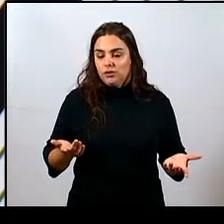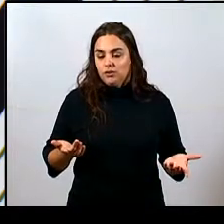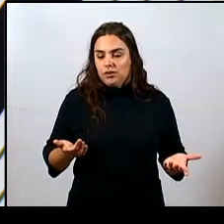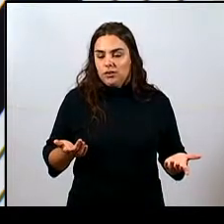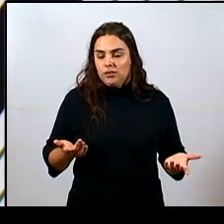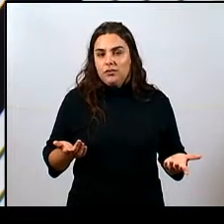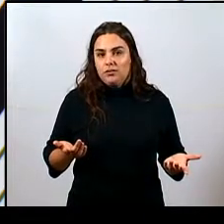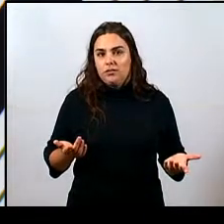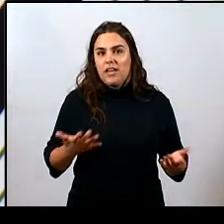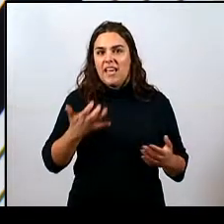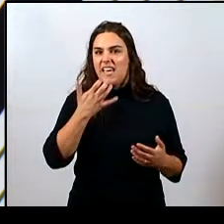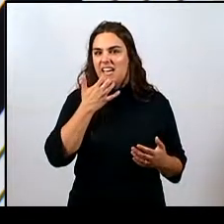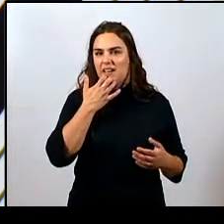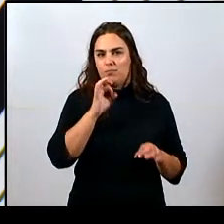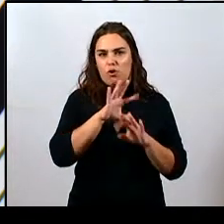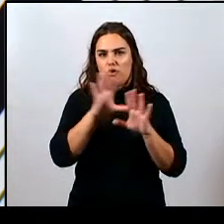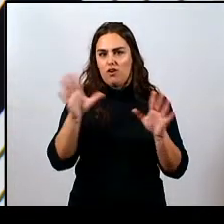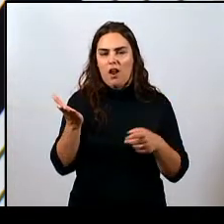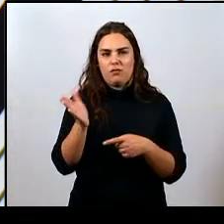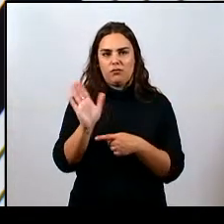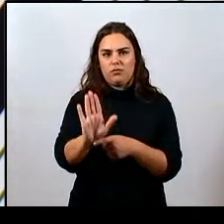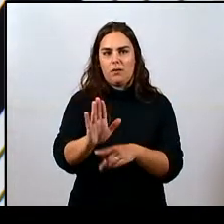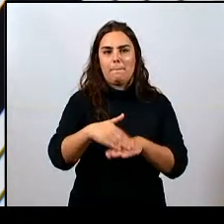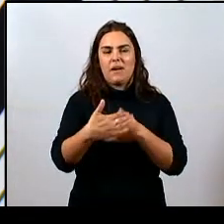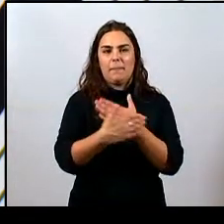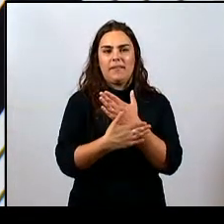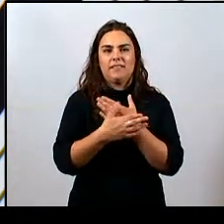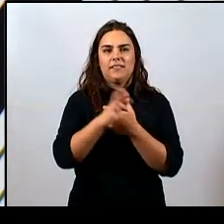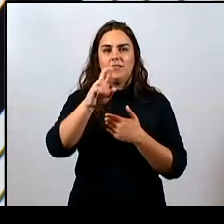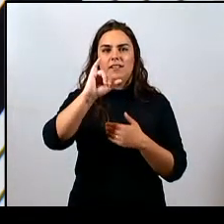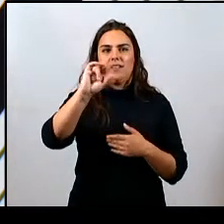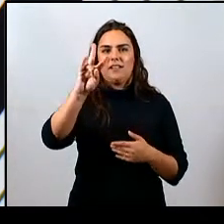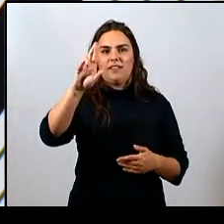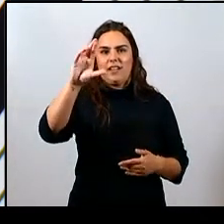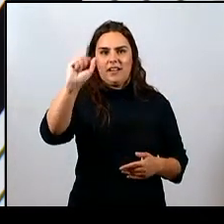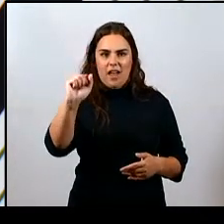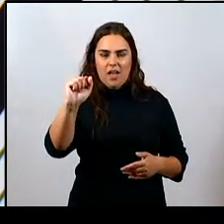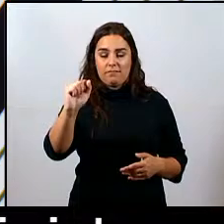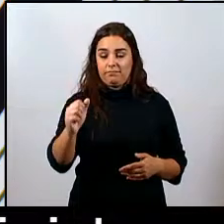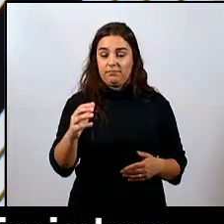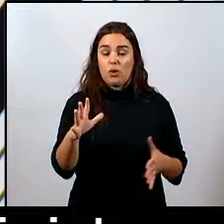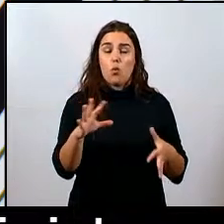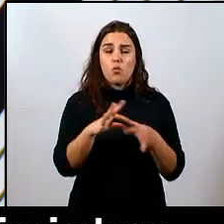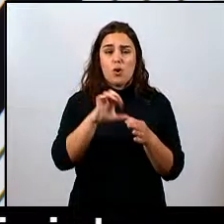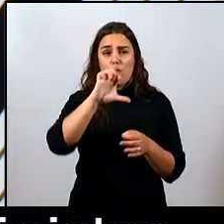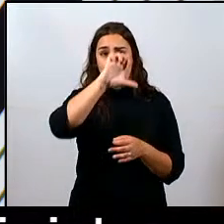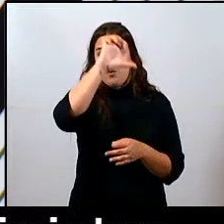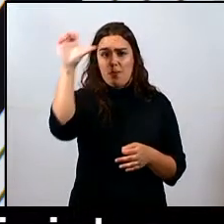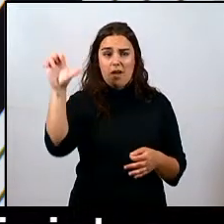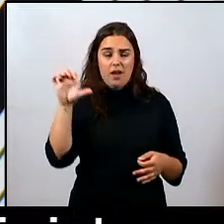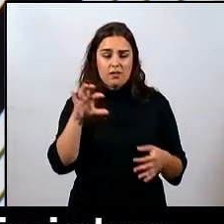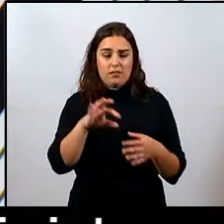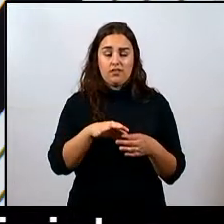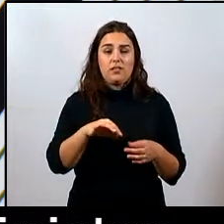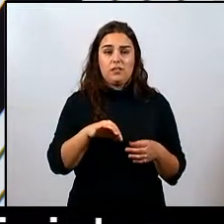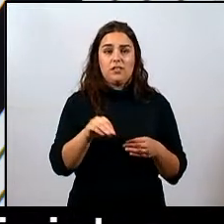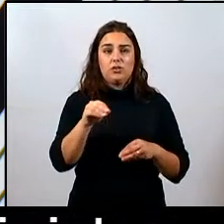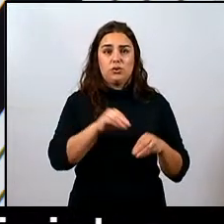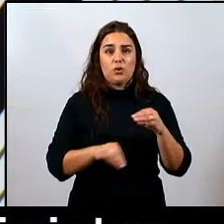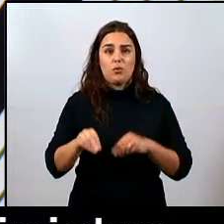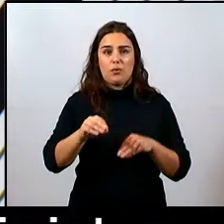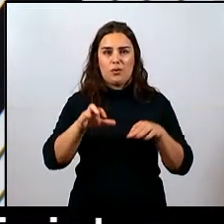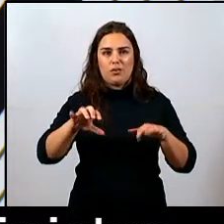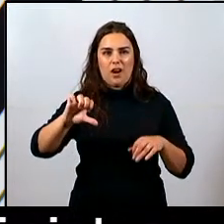tenemos, además, un ejemplo clarísimo en la ministra Rivera. Nada más llegar a la Unión Europea, ha aprobado soluciones